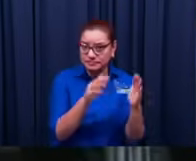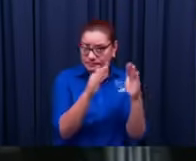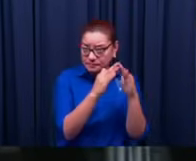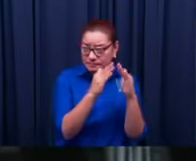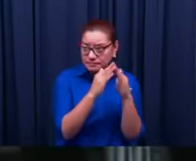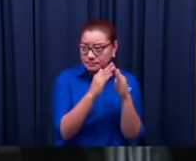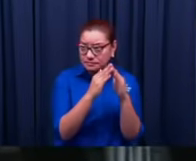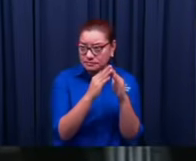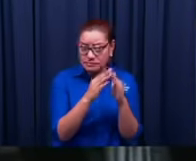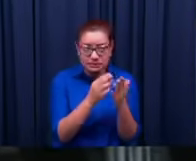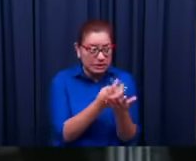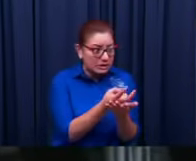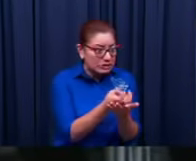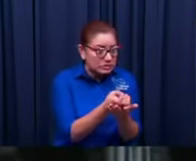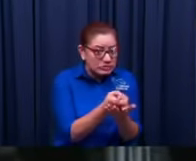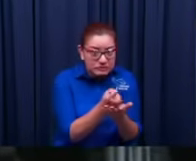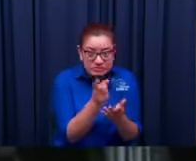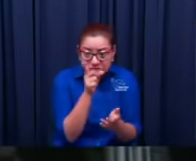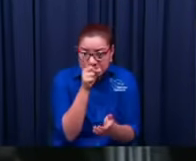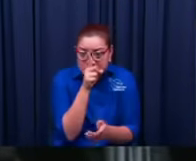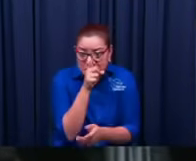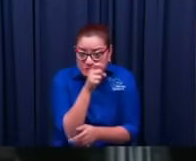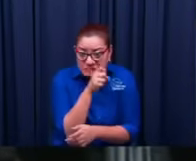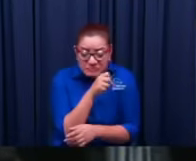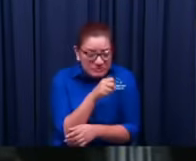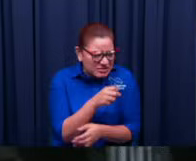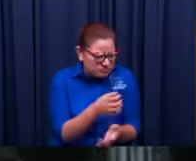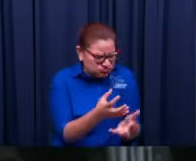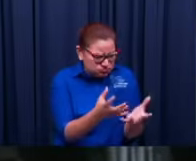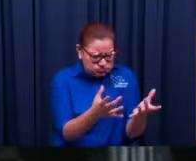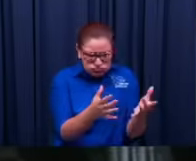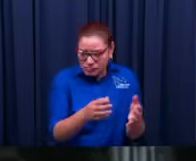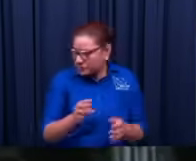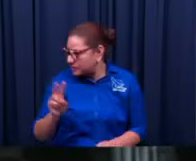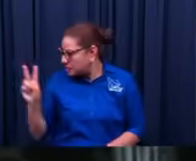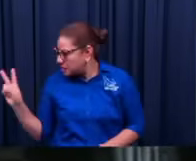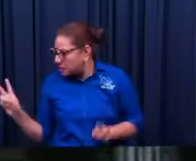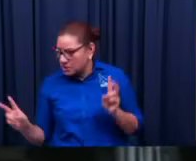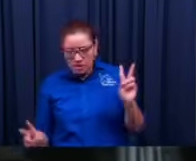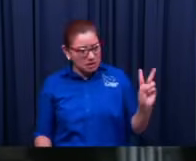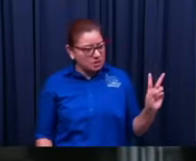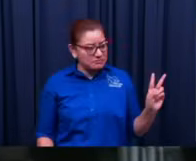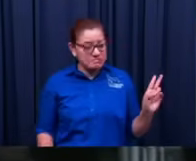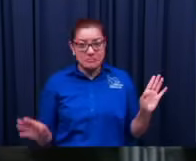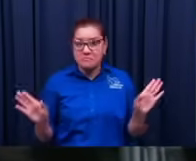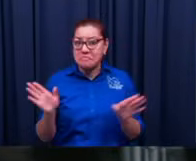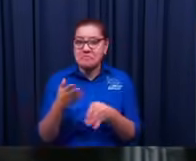Y aquello no se quita, y en los lugares vecinos no hay esa plaga.